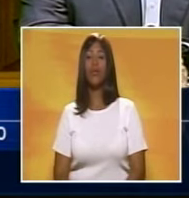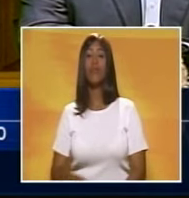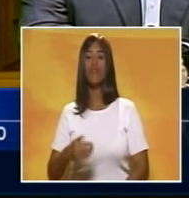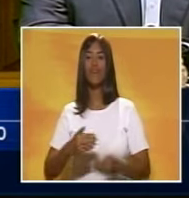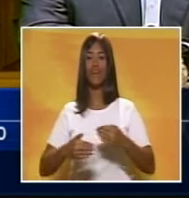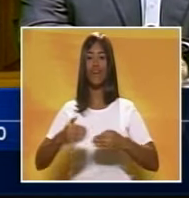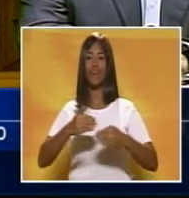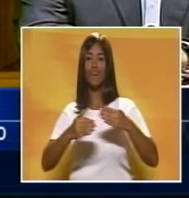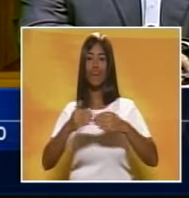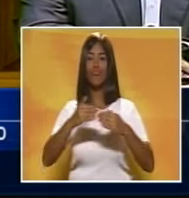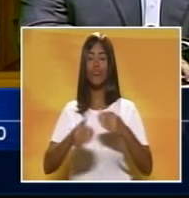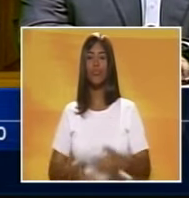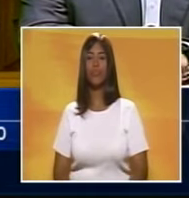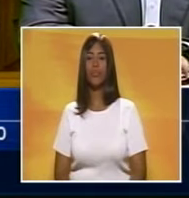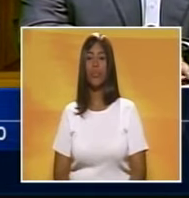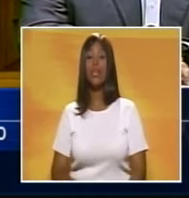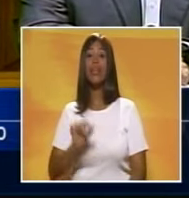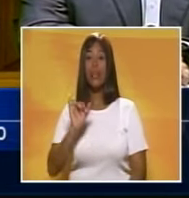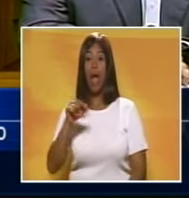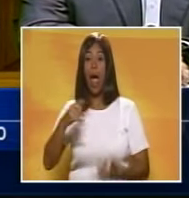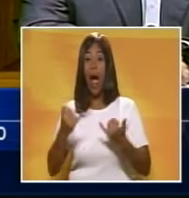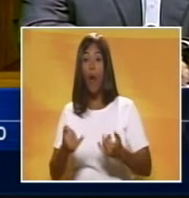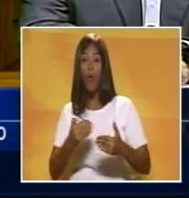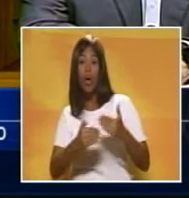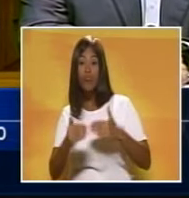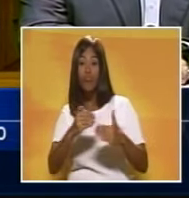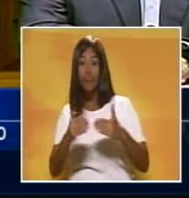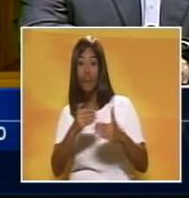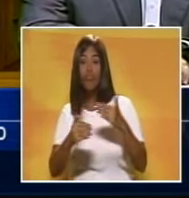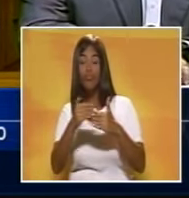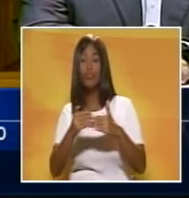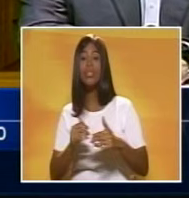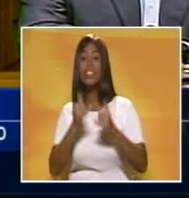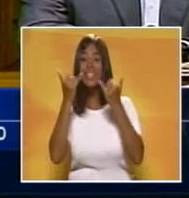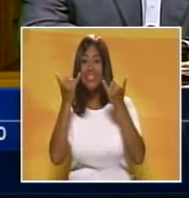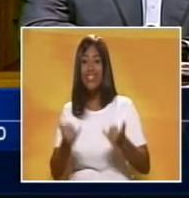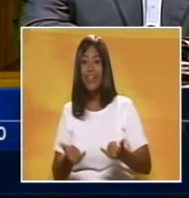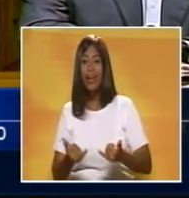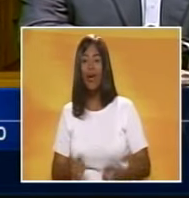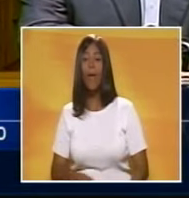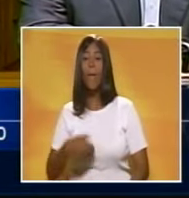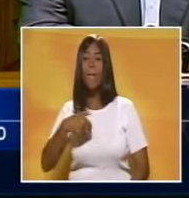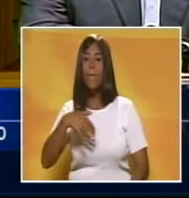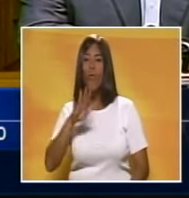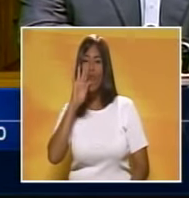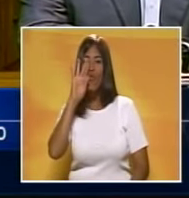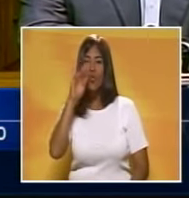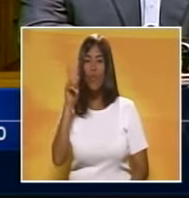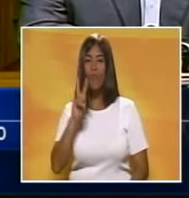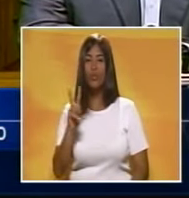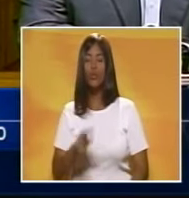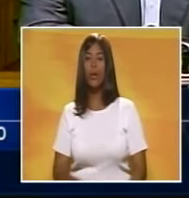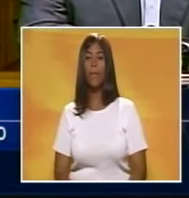construir y estamos construyendo ya el porvenir de Venezuela.